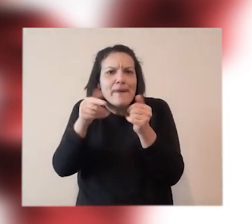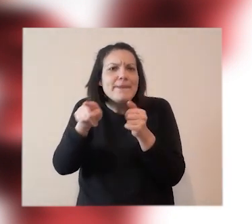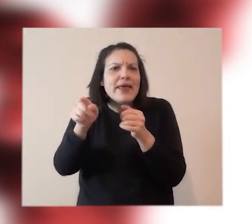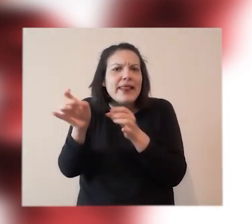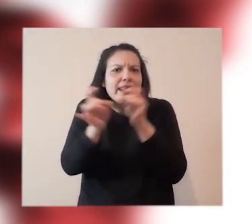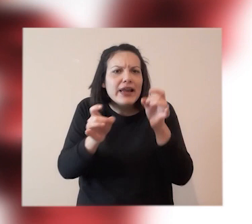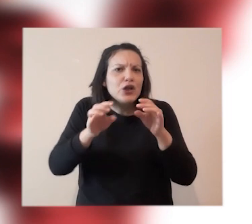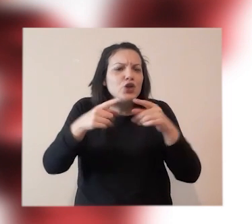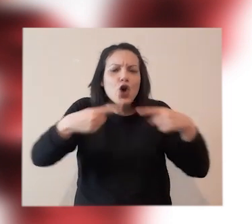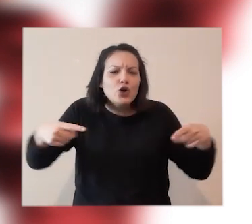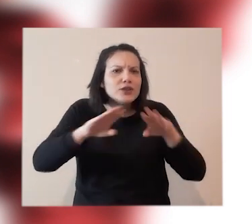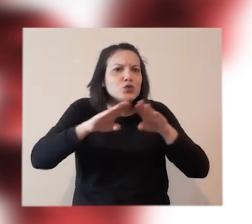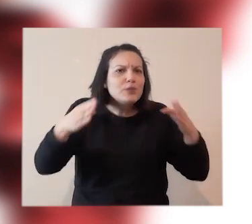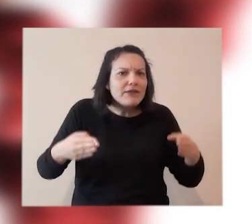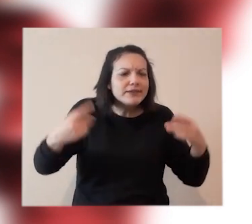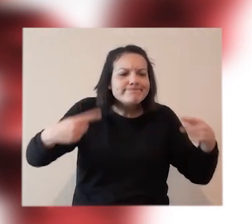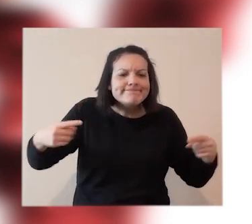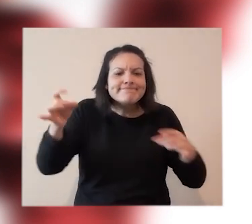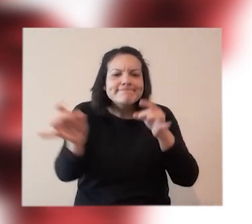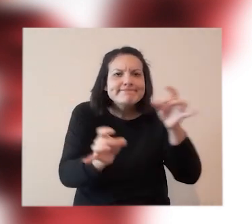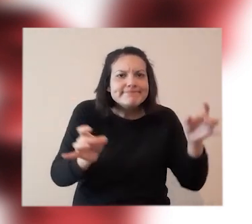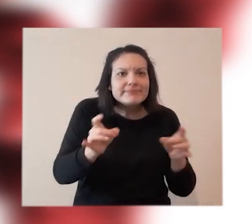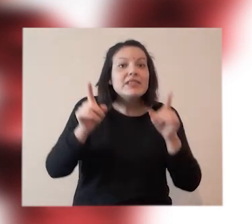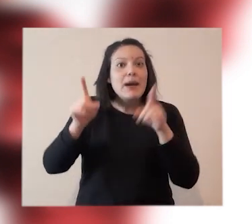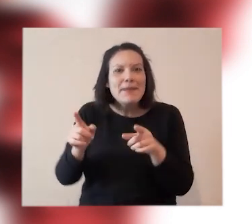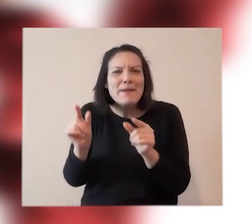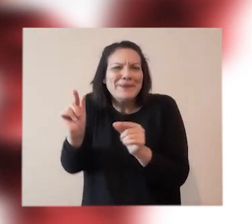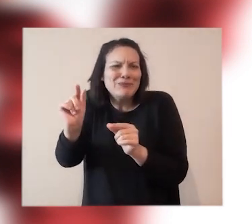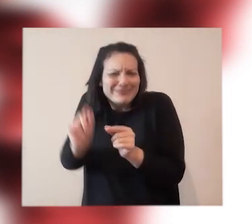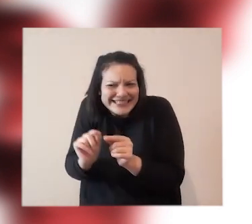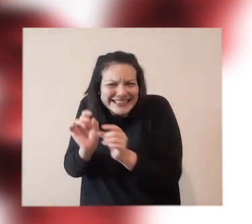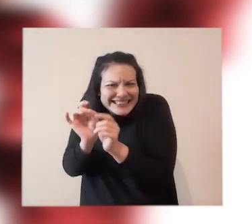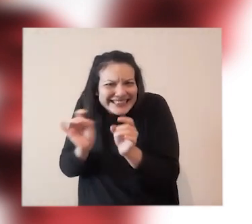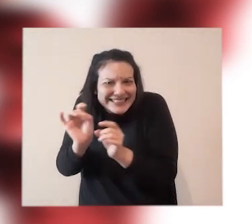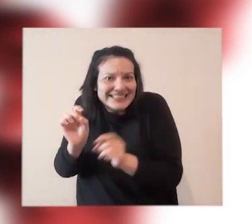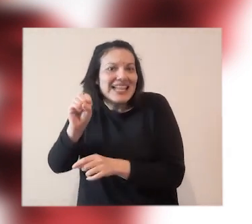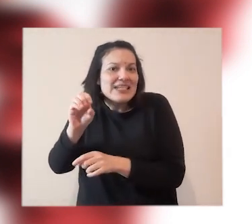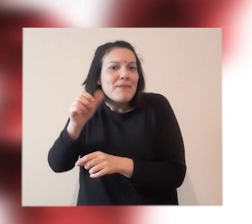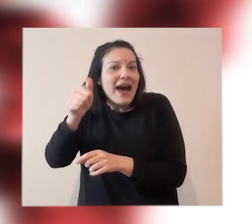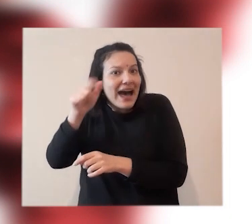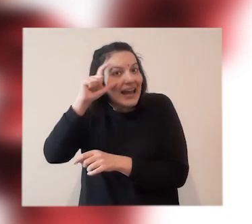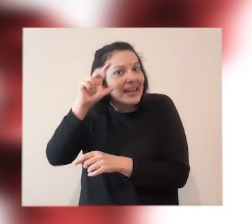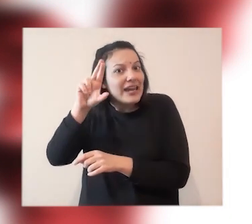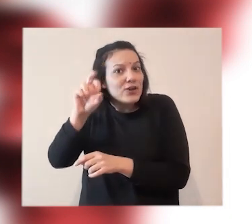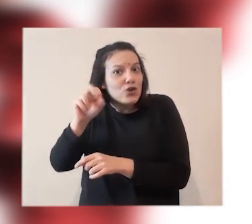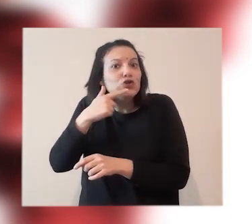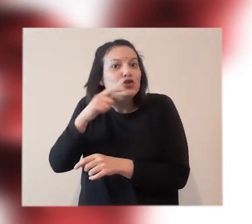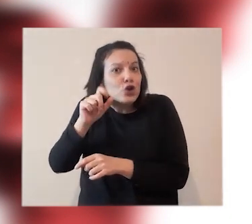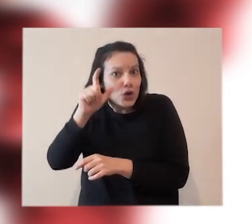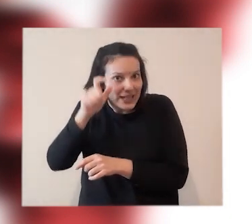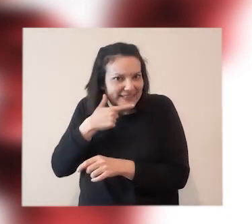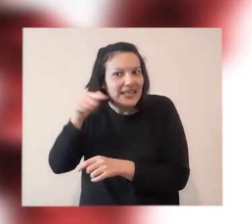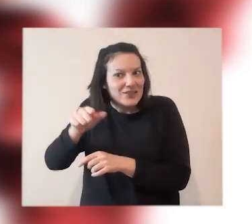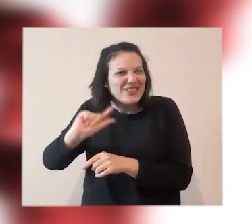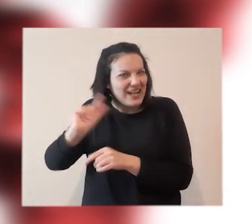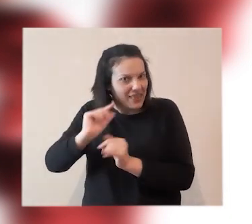las distintas superficies, pero también hay partículas más pequeñas, que son llamados los aerosoles, y que de eso vamos a hablar ahora en un